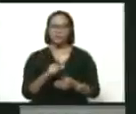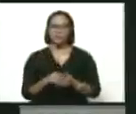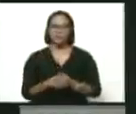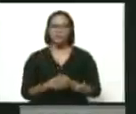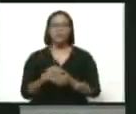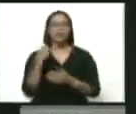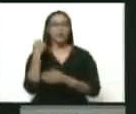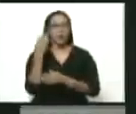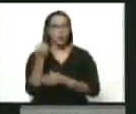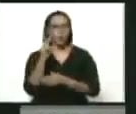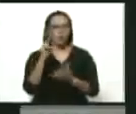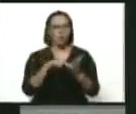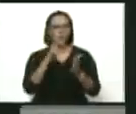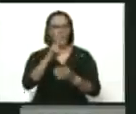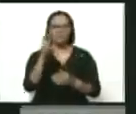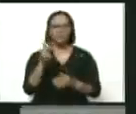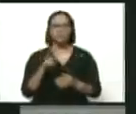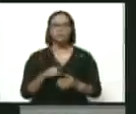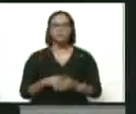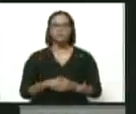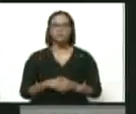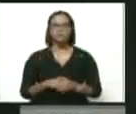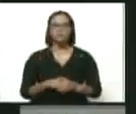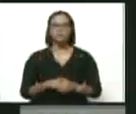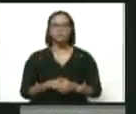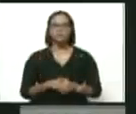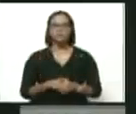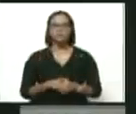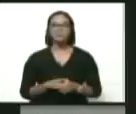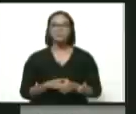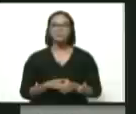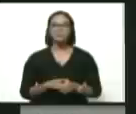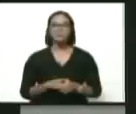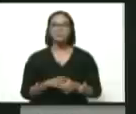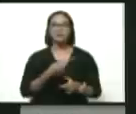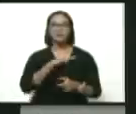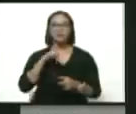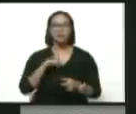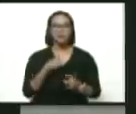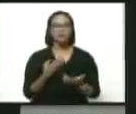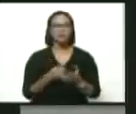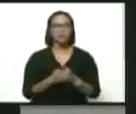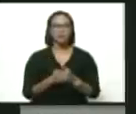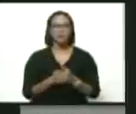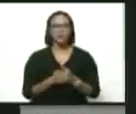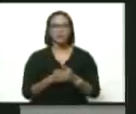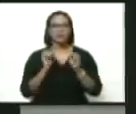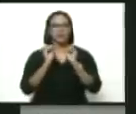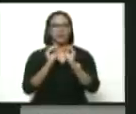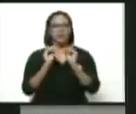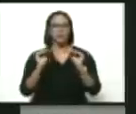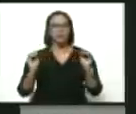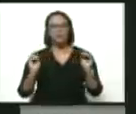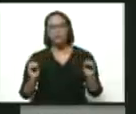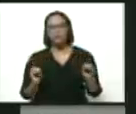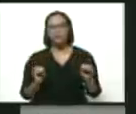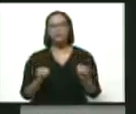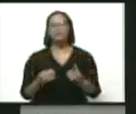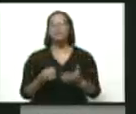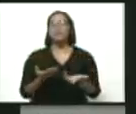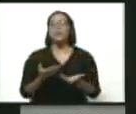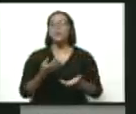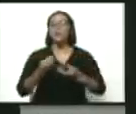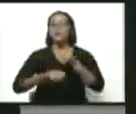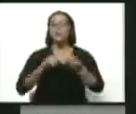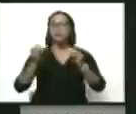Congreso 2022. Y de los sectores, presidente, además, para nosotros. Correcto. Nosotros ir copiando el modelo que aplicamos en la constituyente, de que